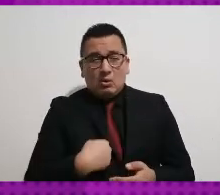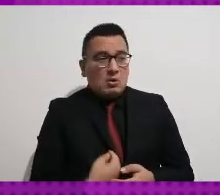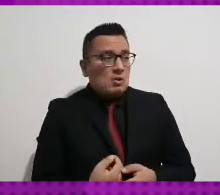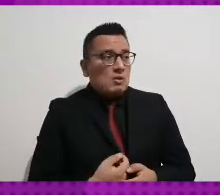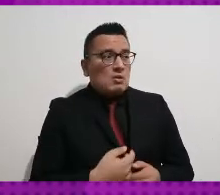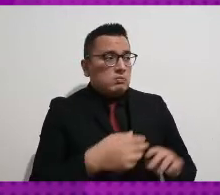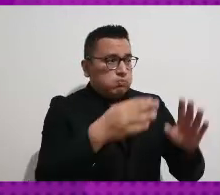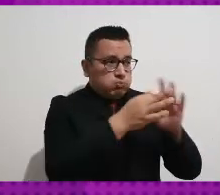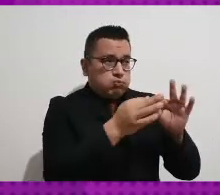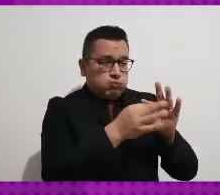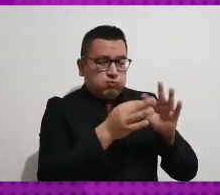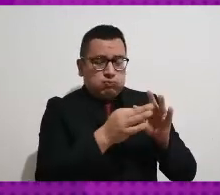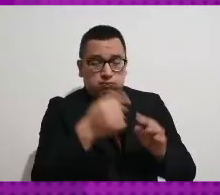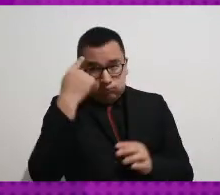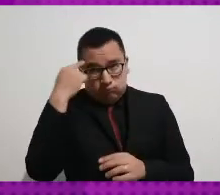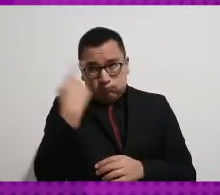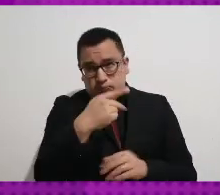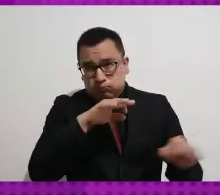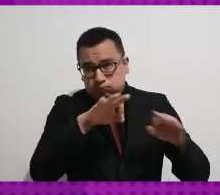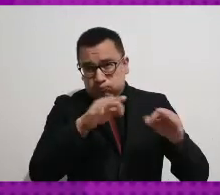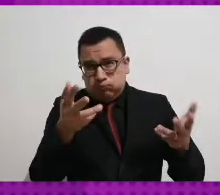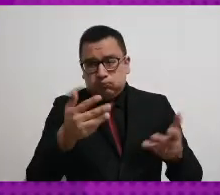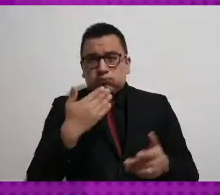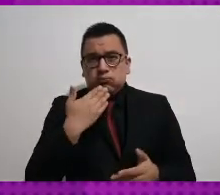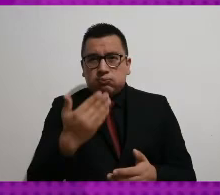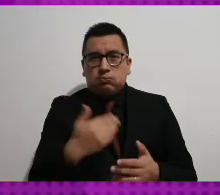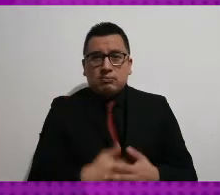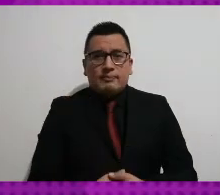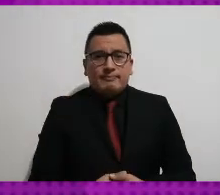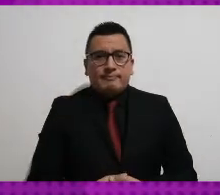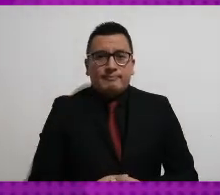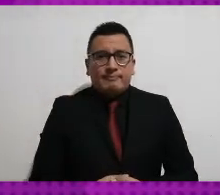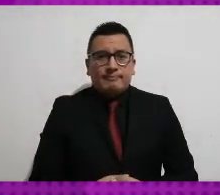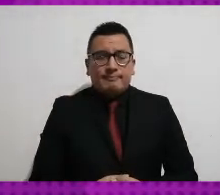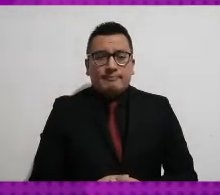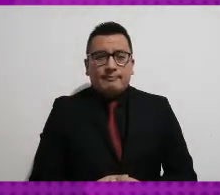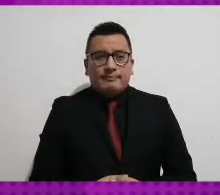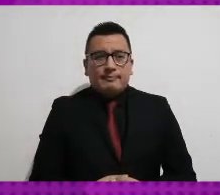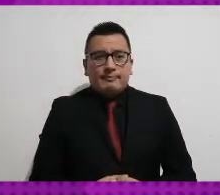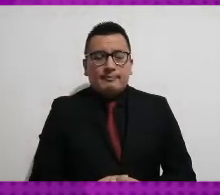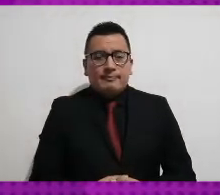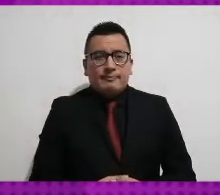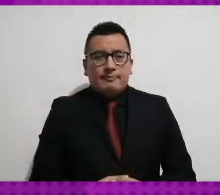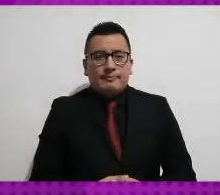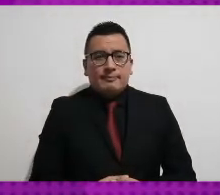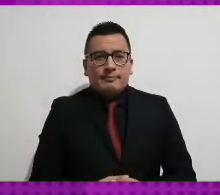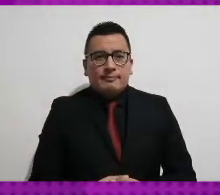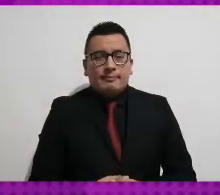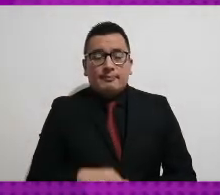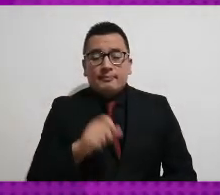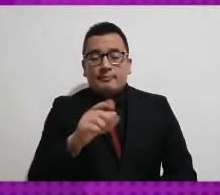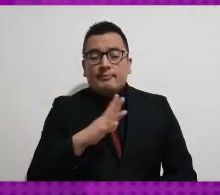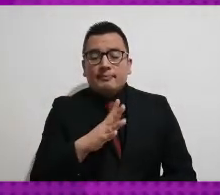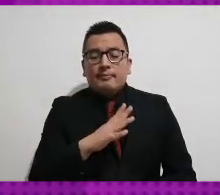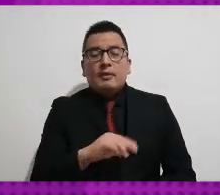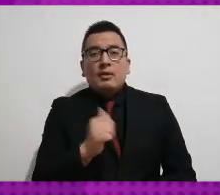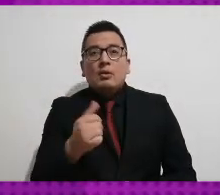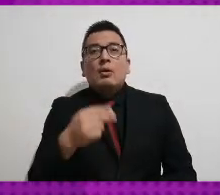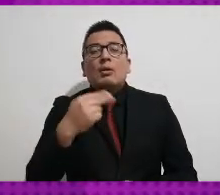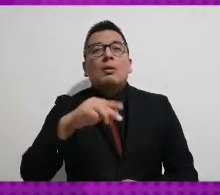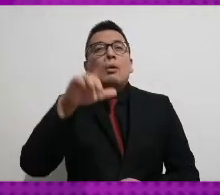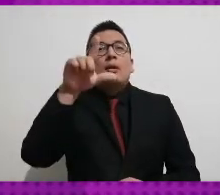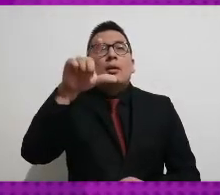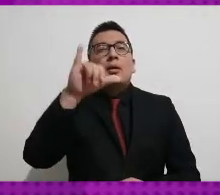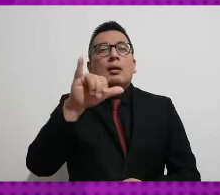indispensable para el correcto ejercicio de funciones. También manejamos el apartado de lineamientos. Estos lineamientos son